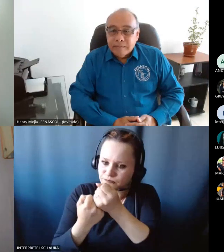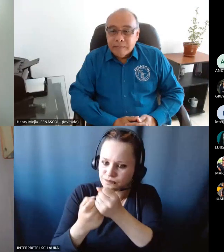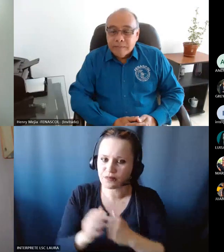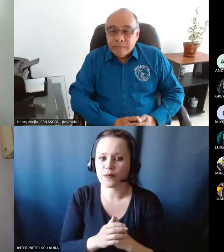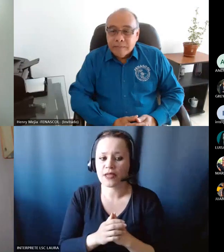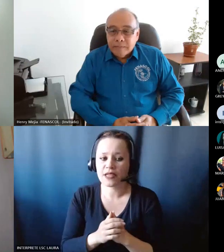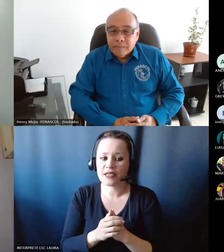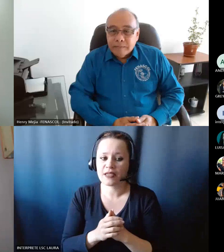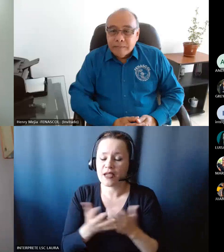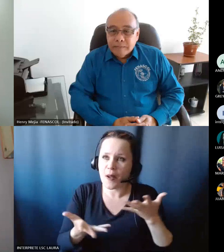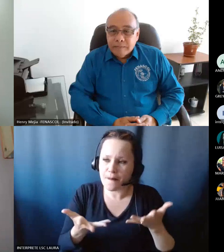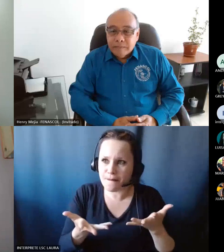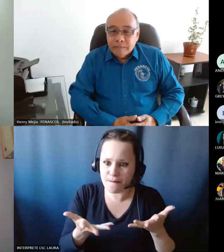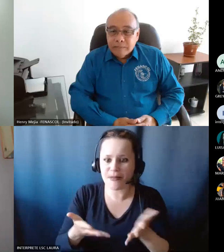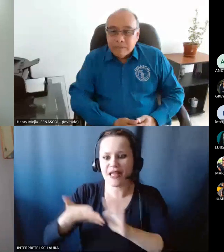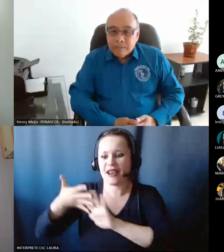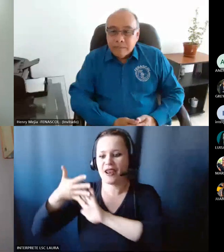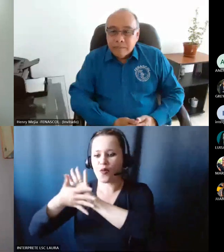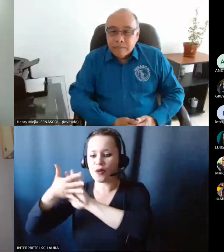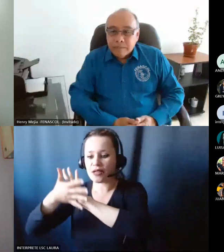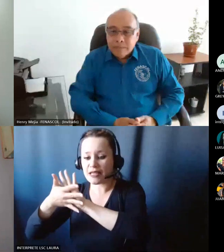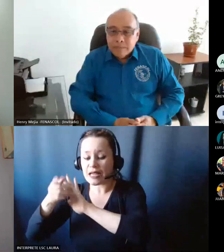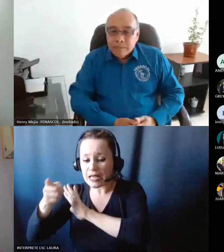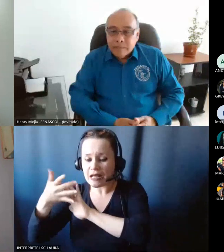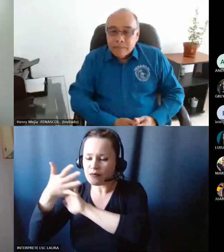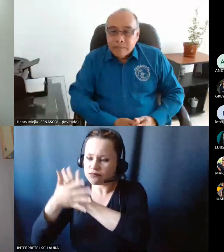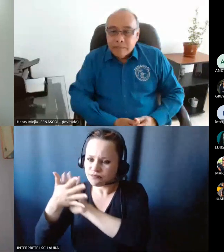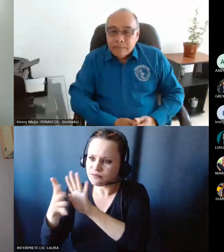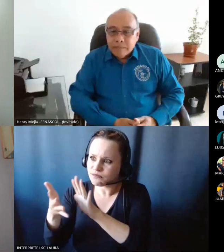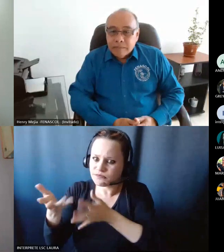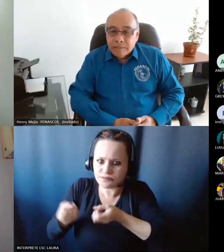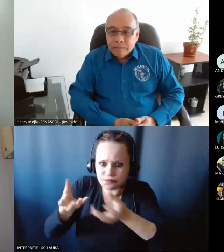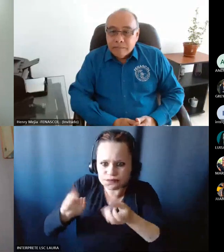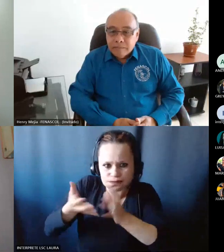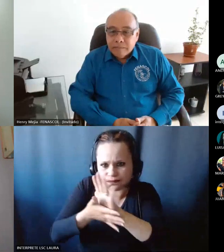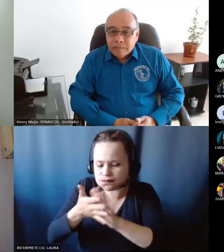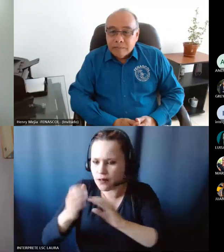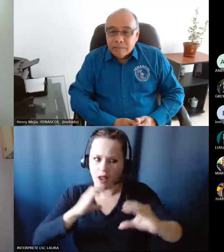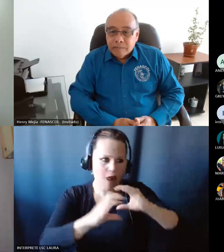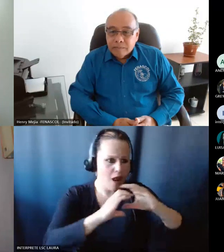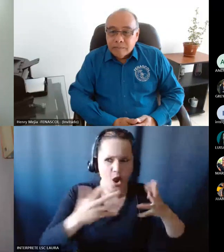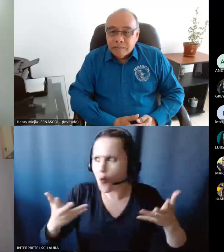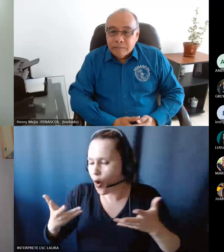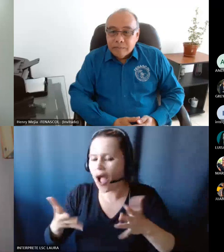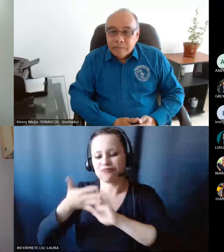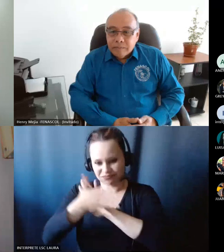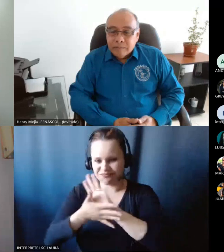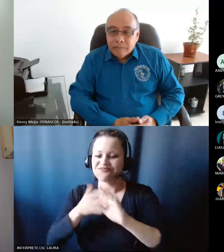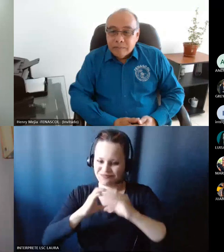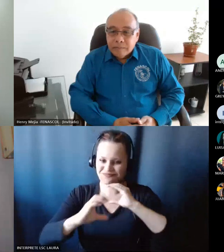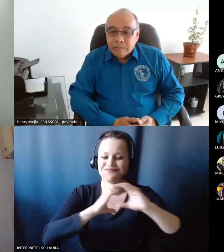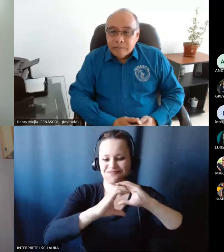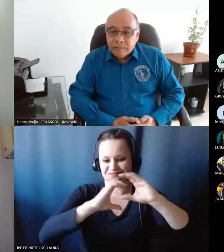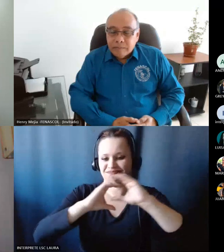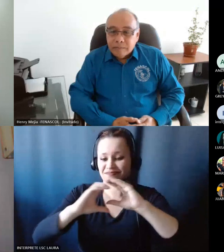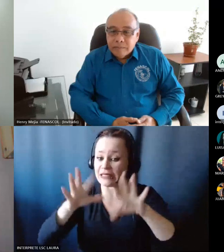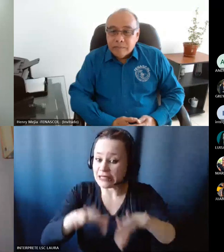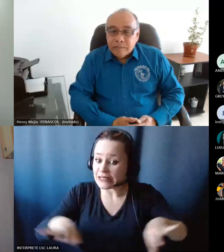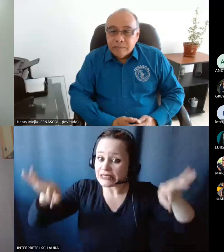por el lenguaje de seña nos van a acompañar en esta conversación es importante esto aquí no